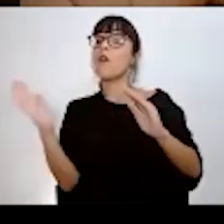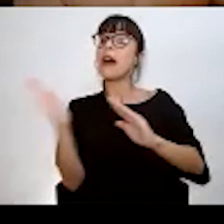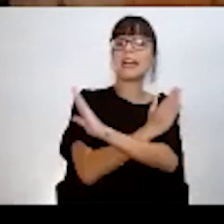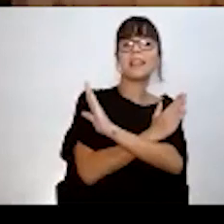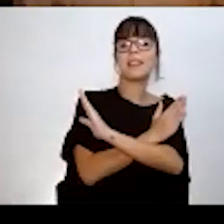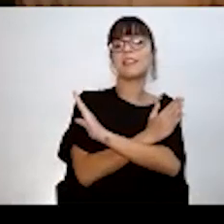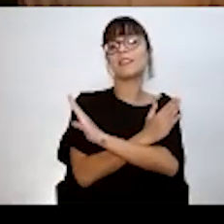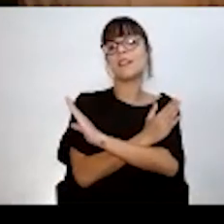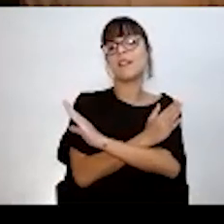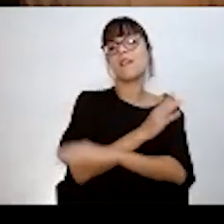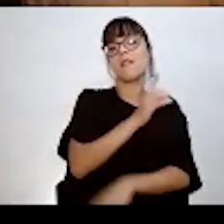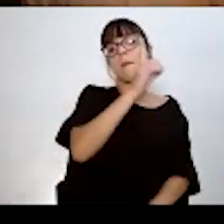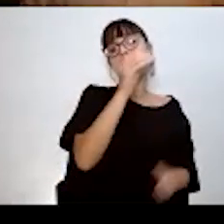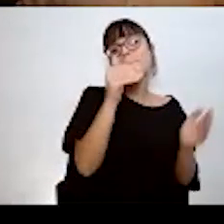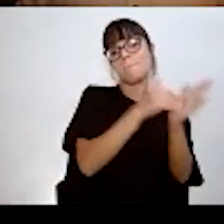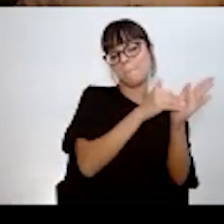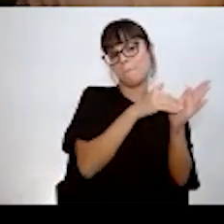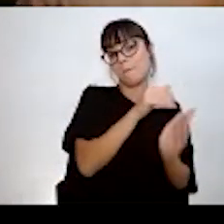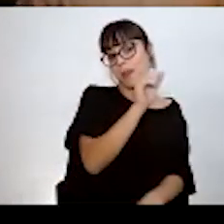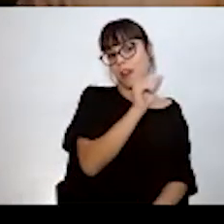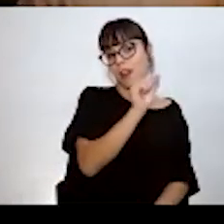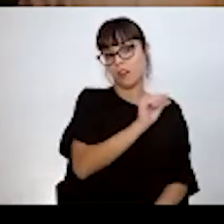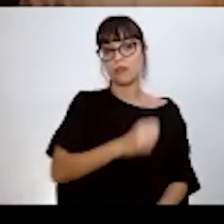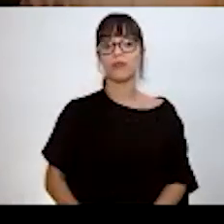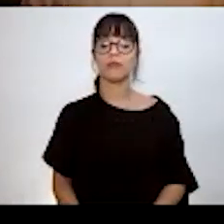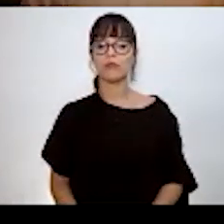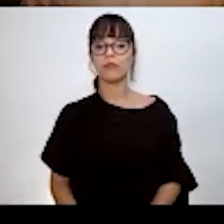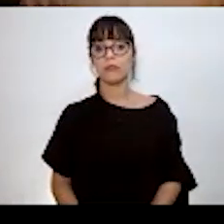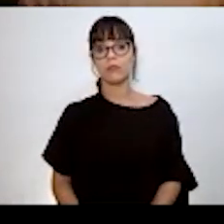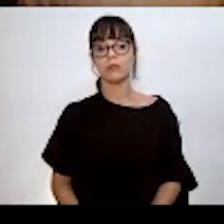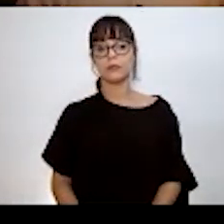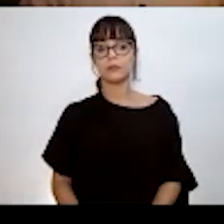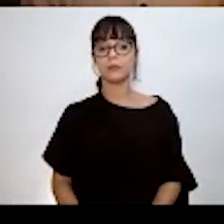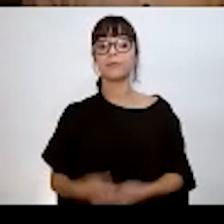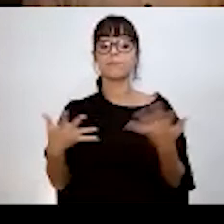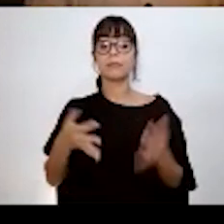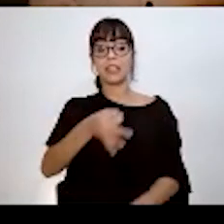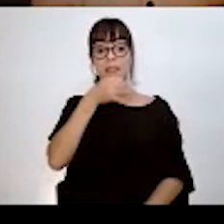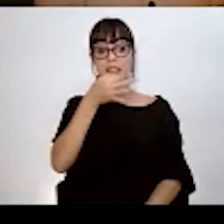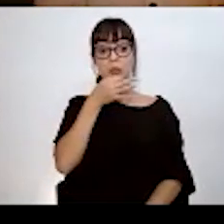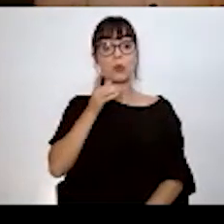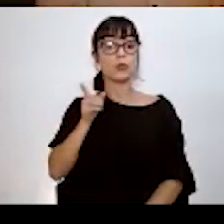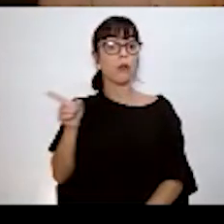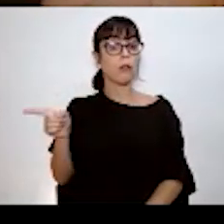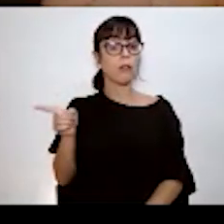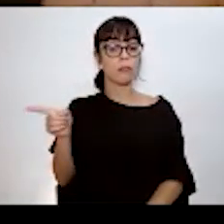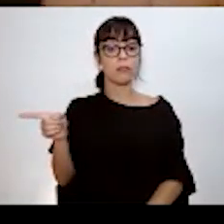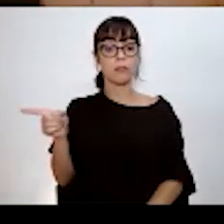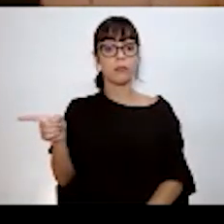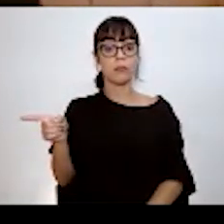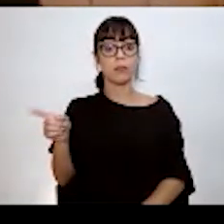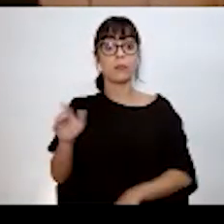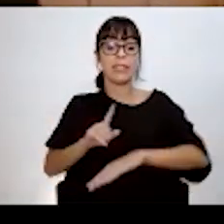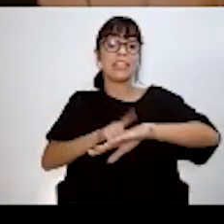El carbono 14 constituye, por lo tanto, uno de los elementos centrales de ese discurso que trataba de venir a compensar esa falta de